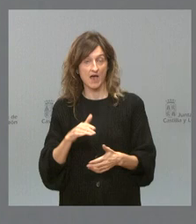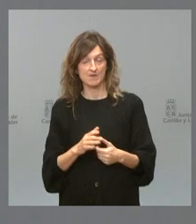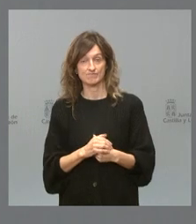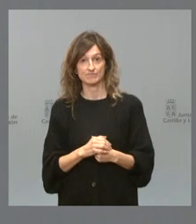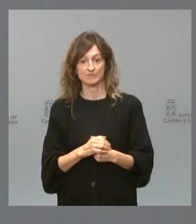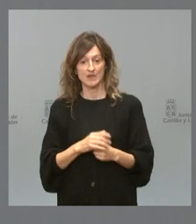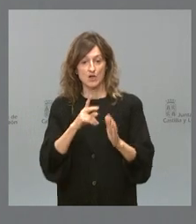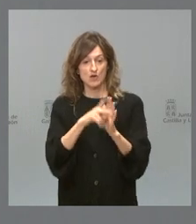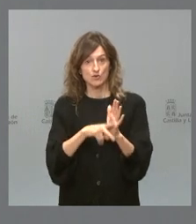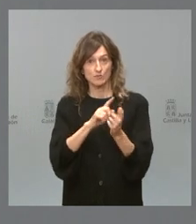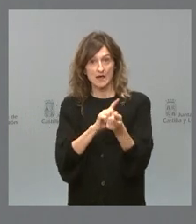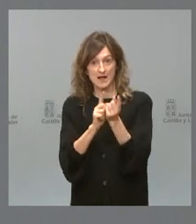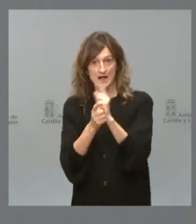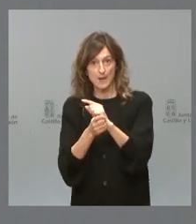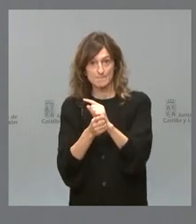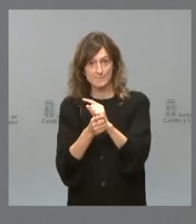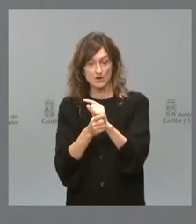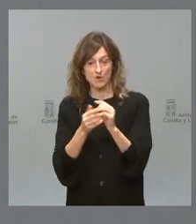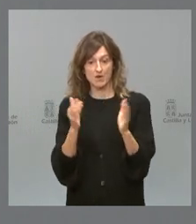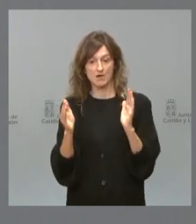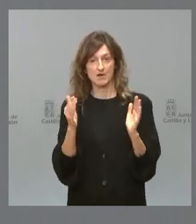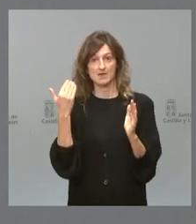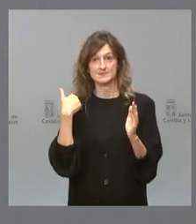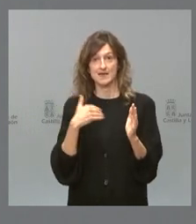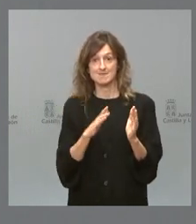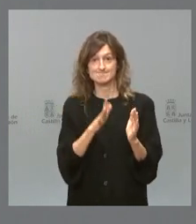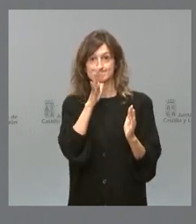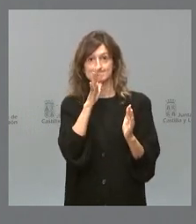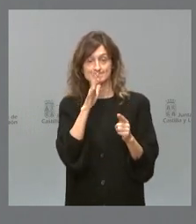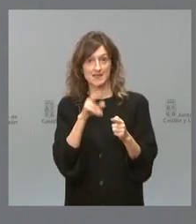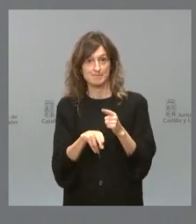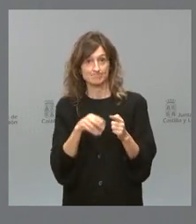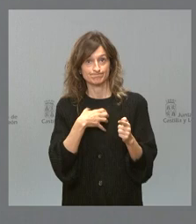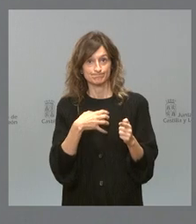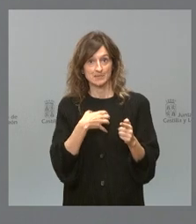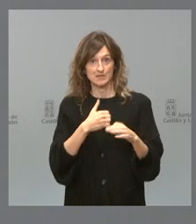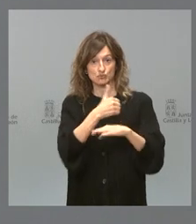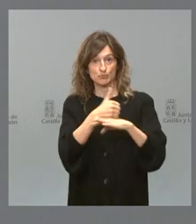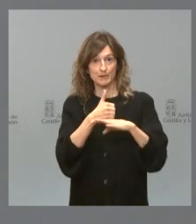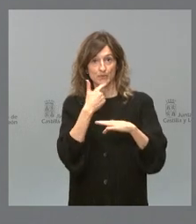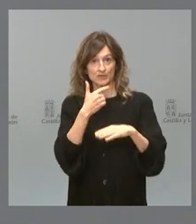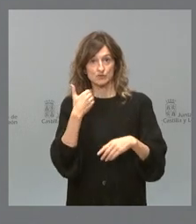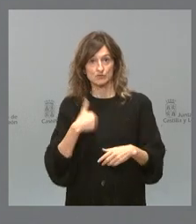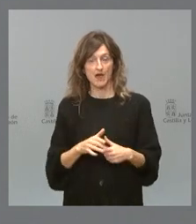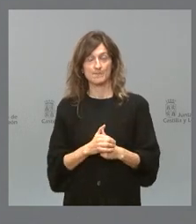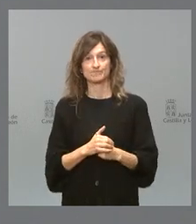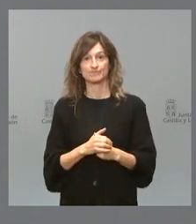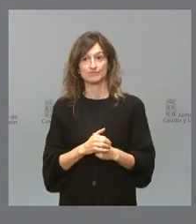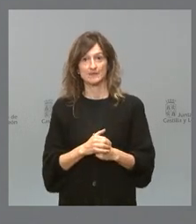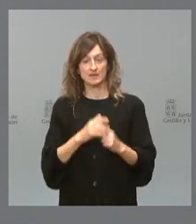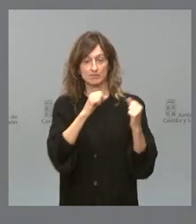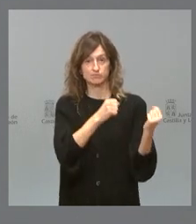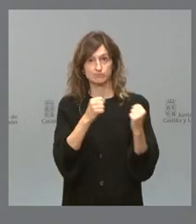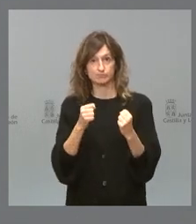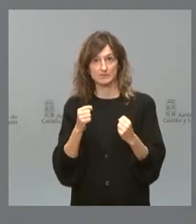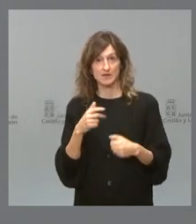cambiáramos la normativa no podríamos impedir lo que ya se ha dicho por parte del supremo y lo que se sabía por parte de todos los expertos en